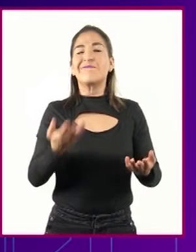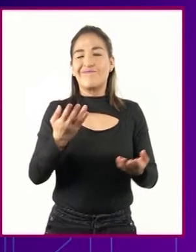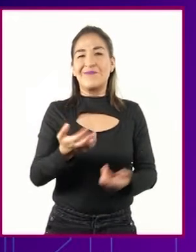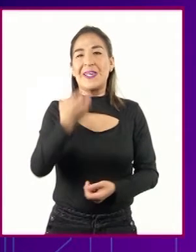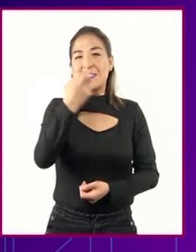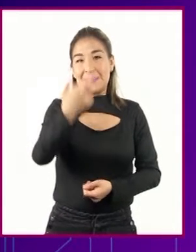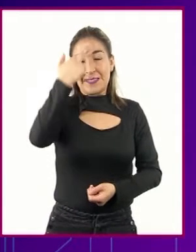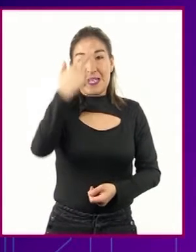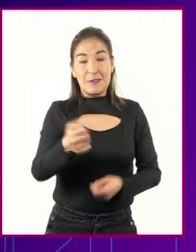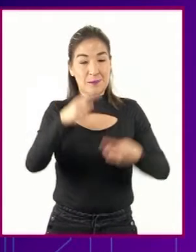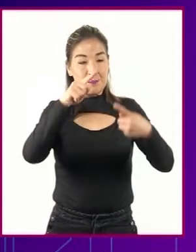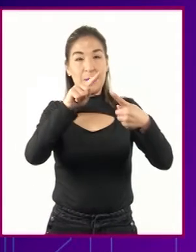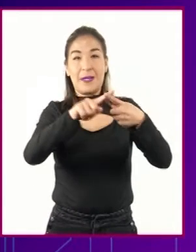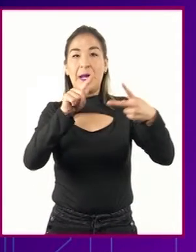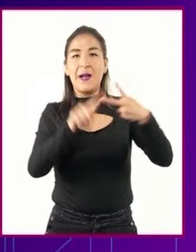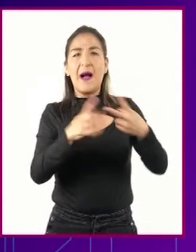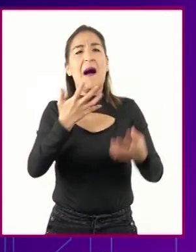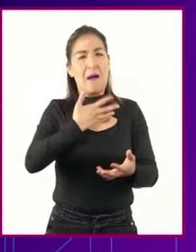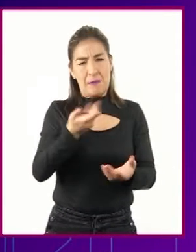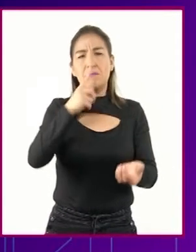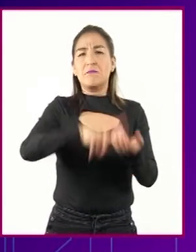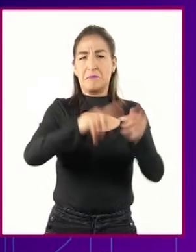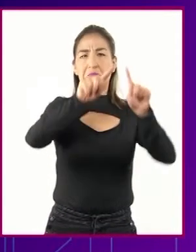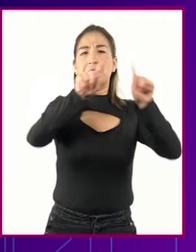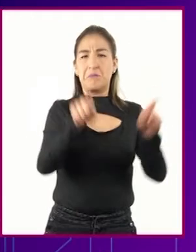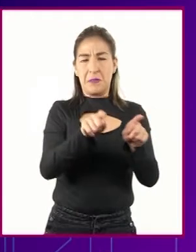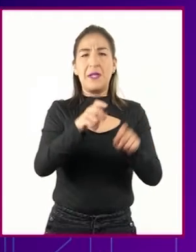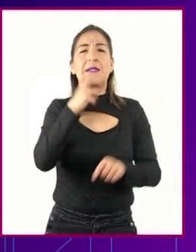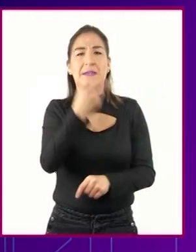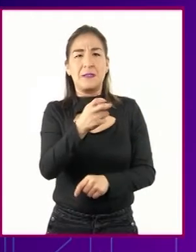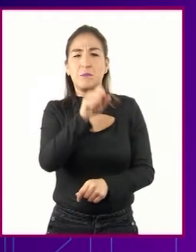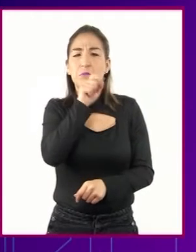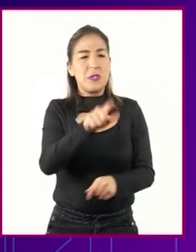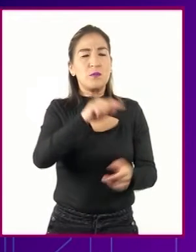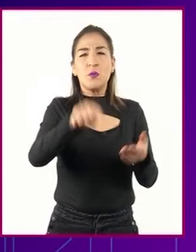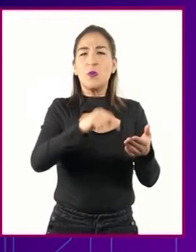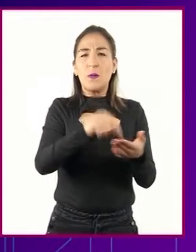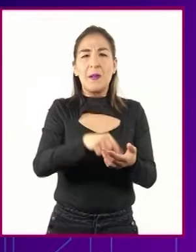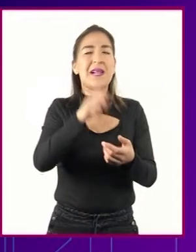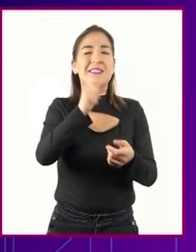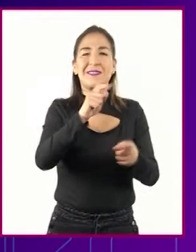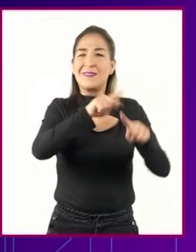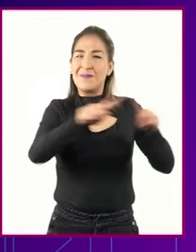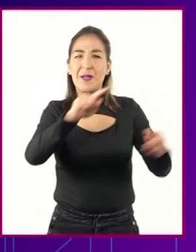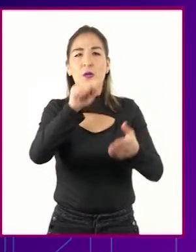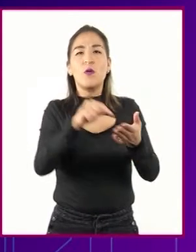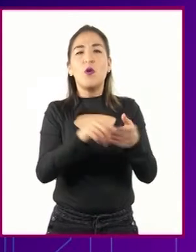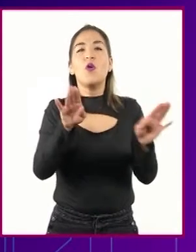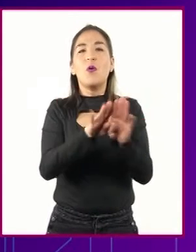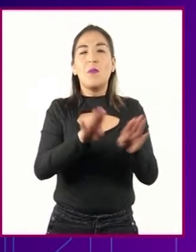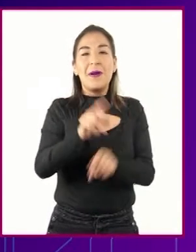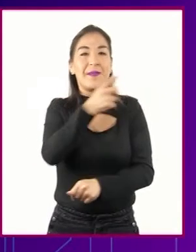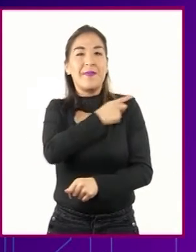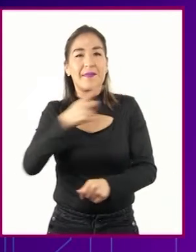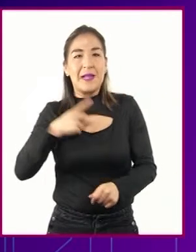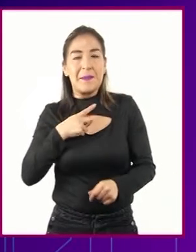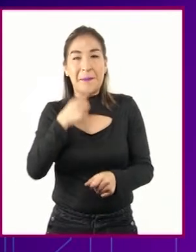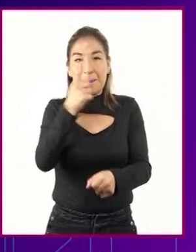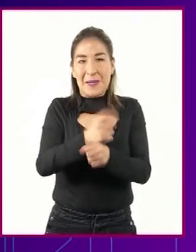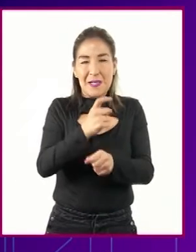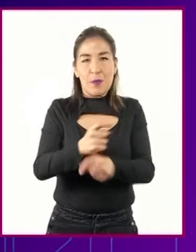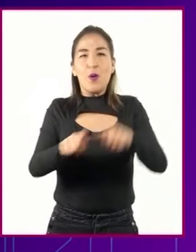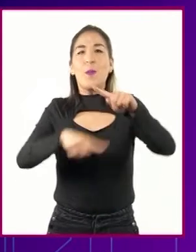que en ambas, a pesar de tener paréntesis en distintas posiciones, se deben comenzar resolviendo la